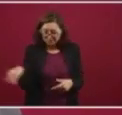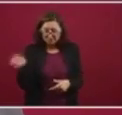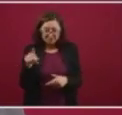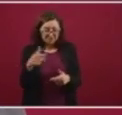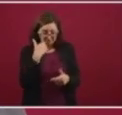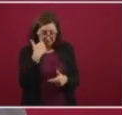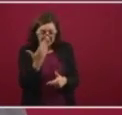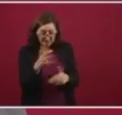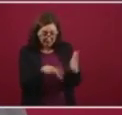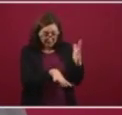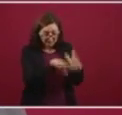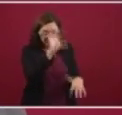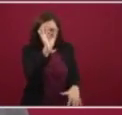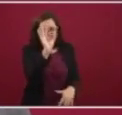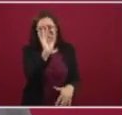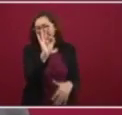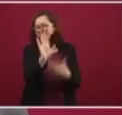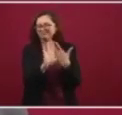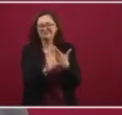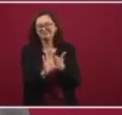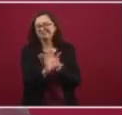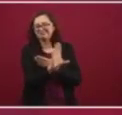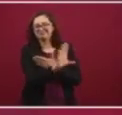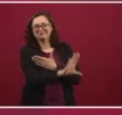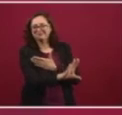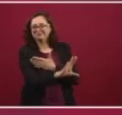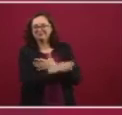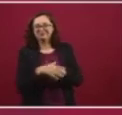alternativa. Todo esto de las